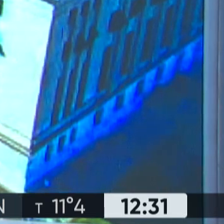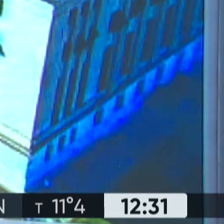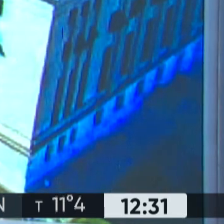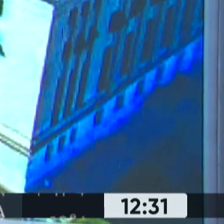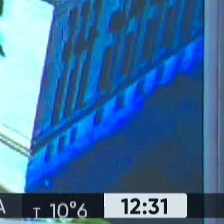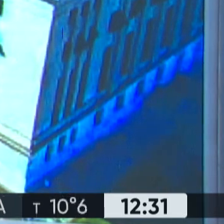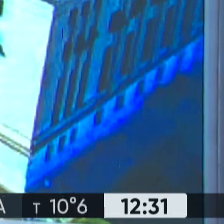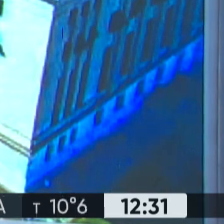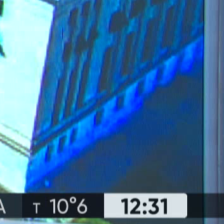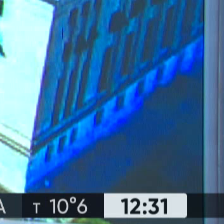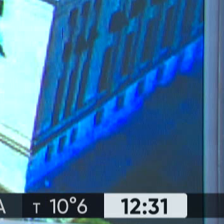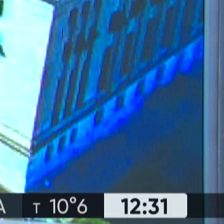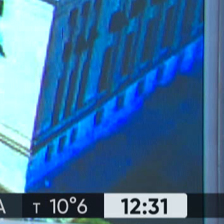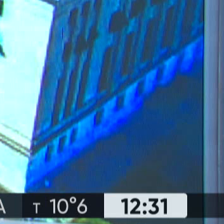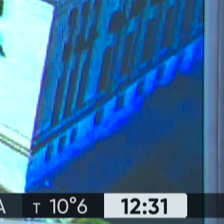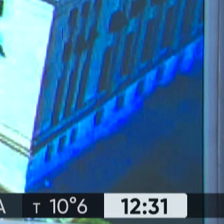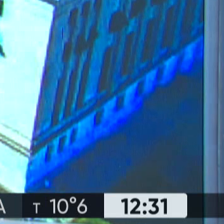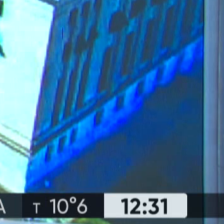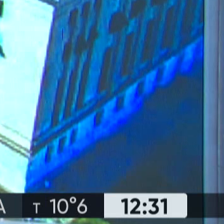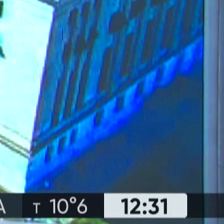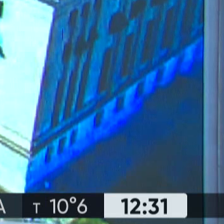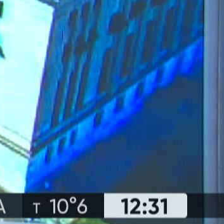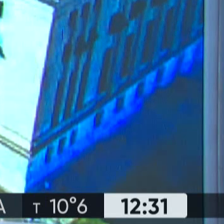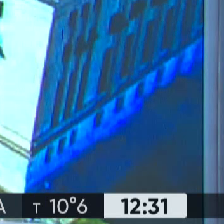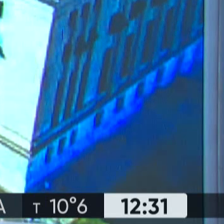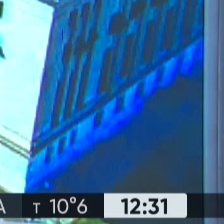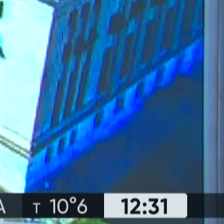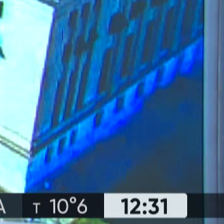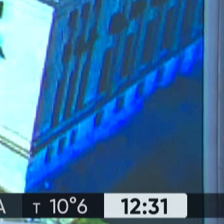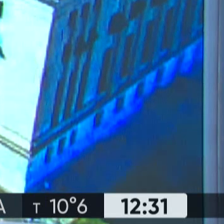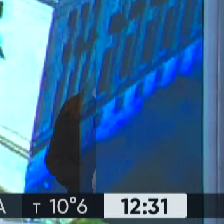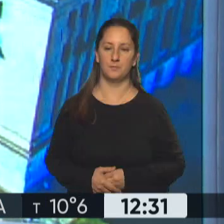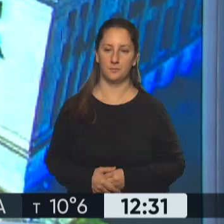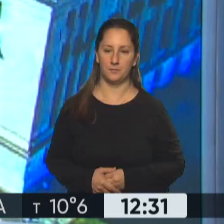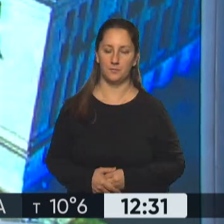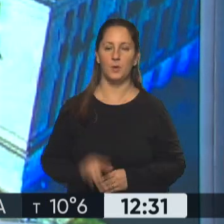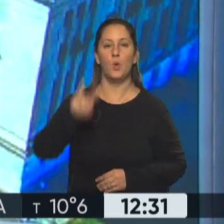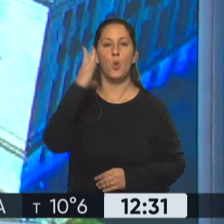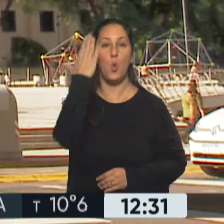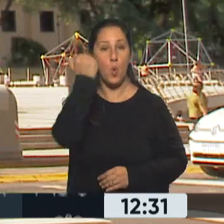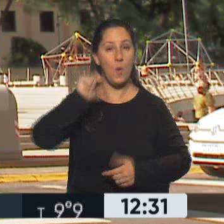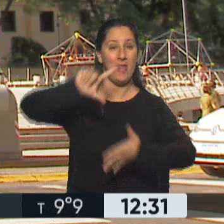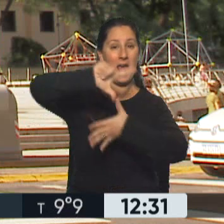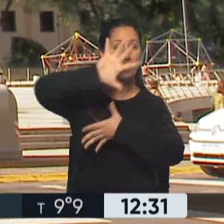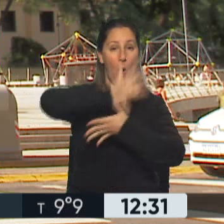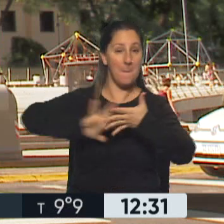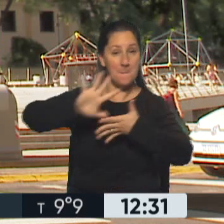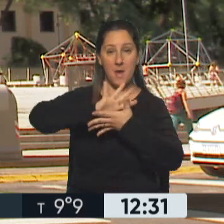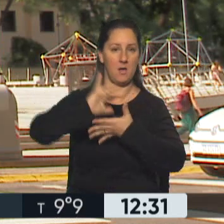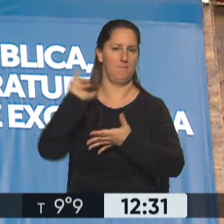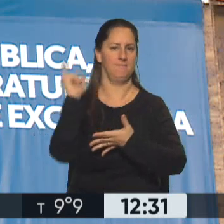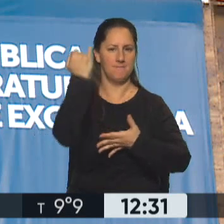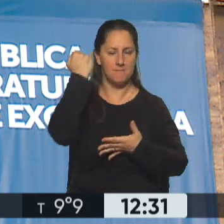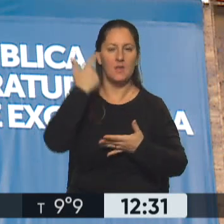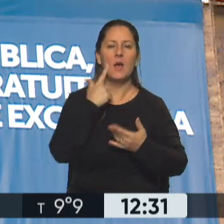toda Iberoamérica. Dialogamos sobre esta noticia con su rector, con Barbieri, y esto decía. Si se analizan los